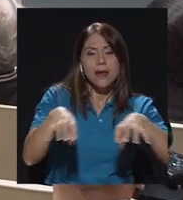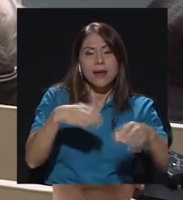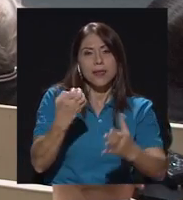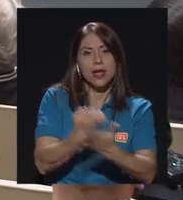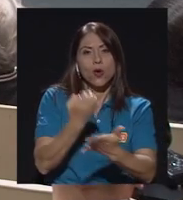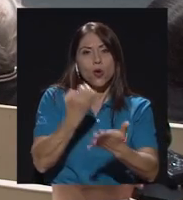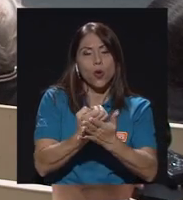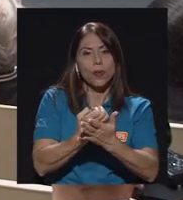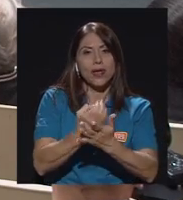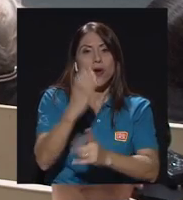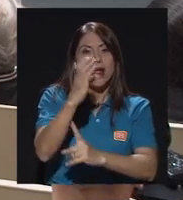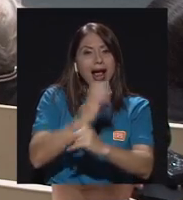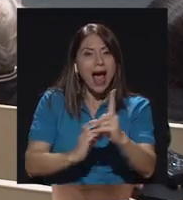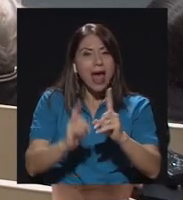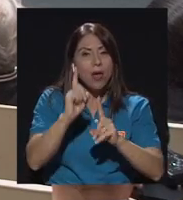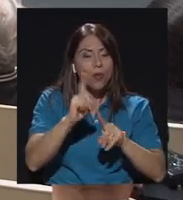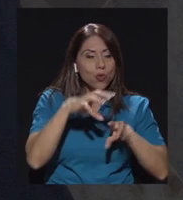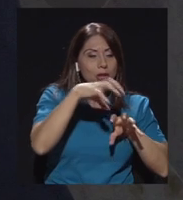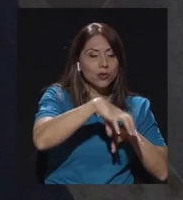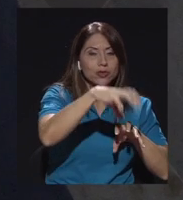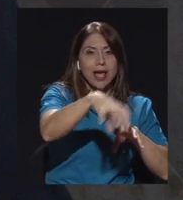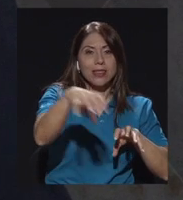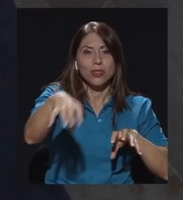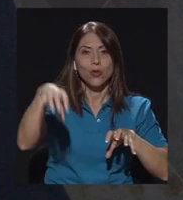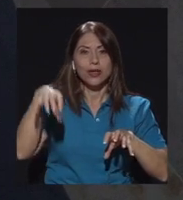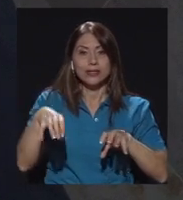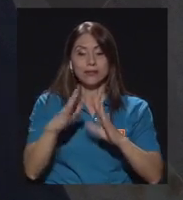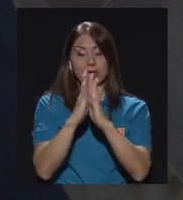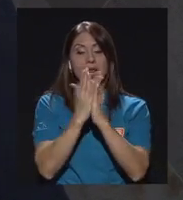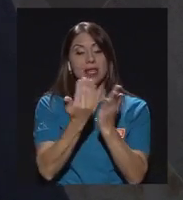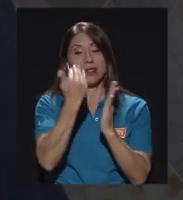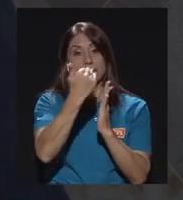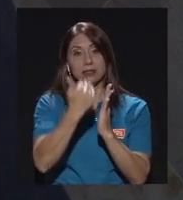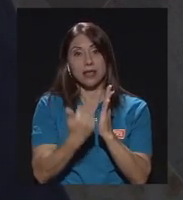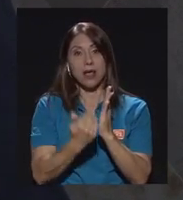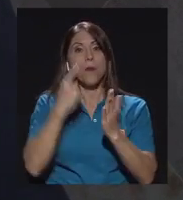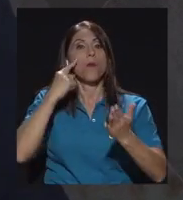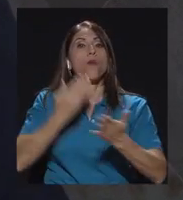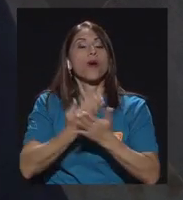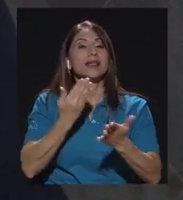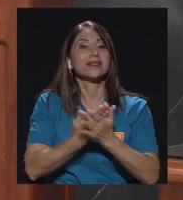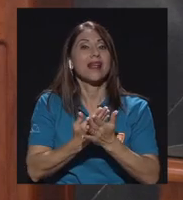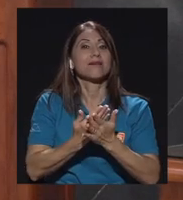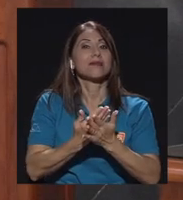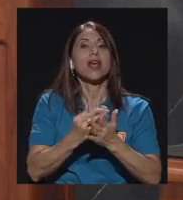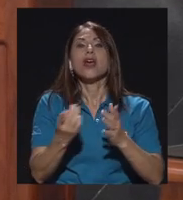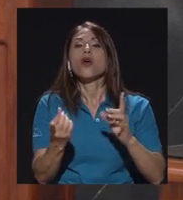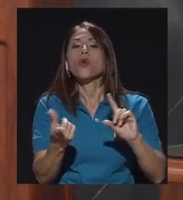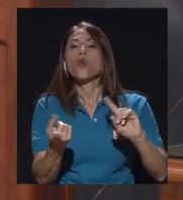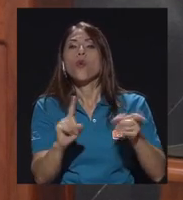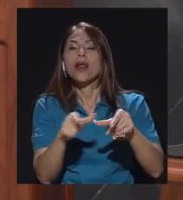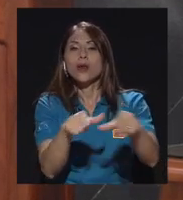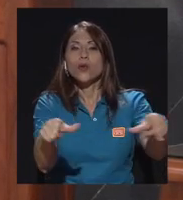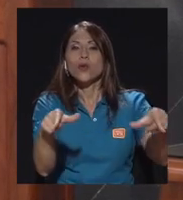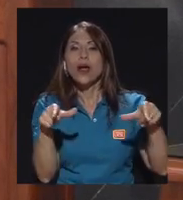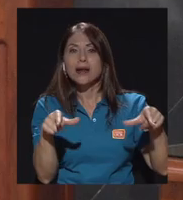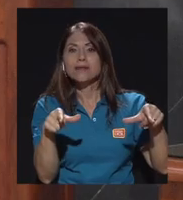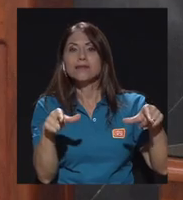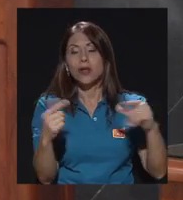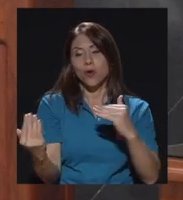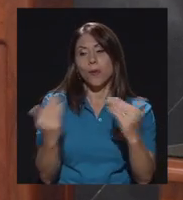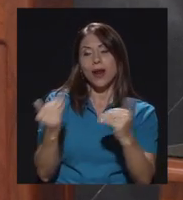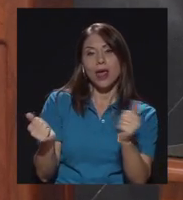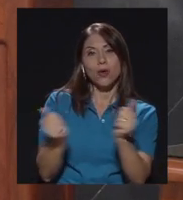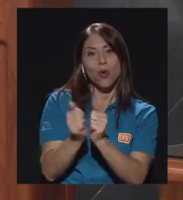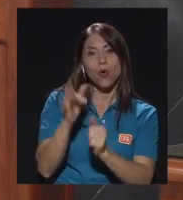genera en cada uno de los cantones. El índice muestra la posición relativa de cada cantón con respecto a los 81 cantones de